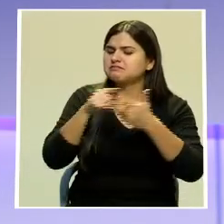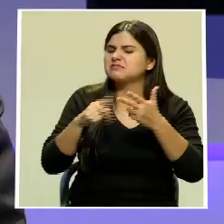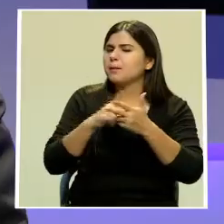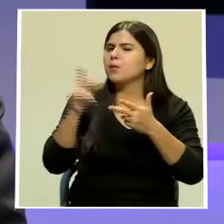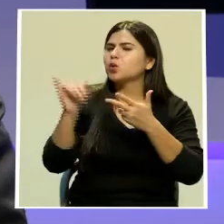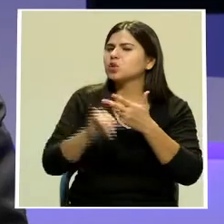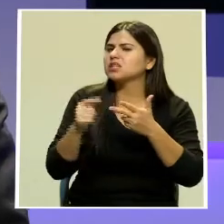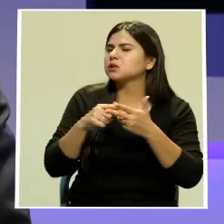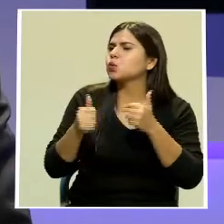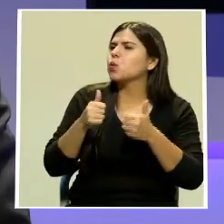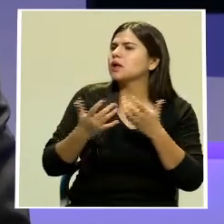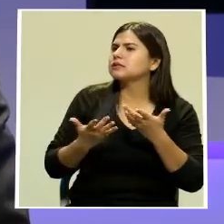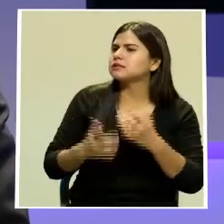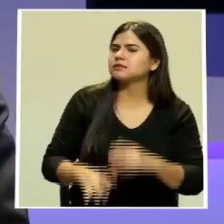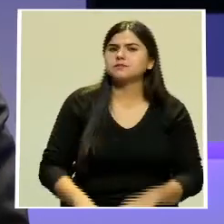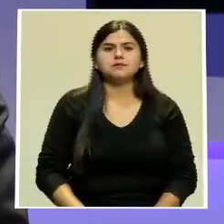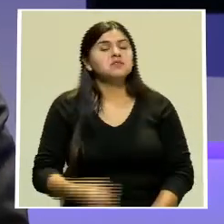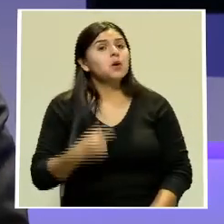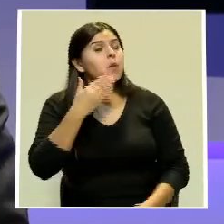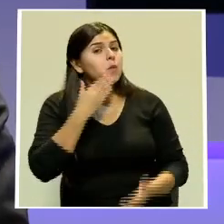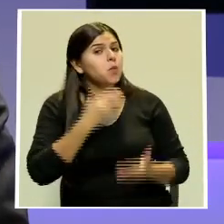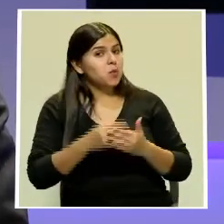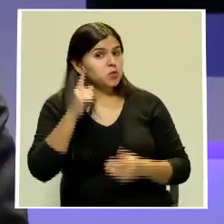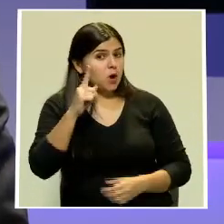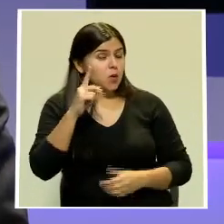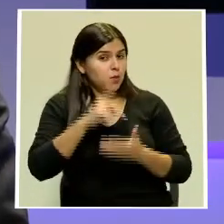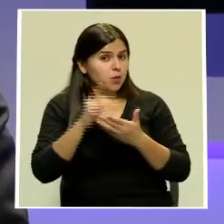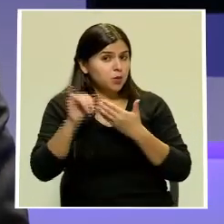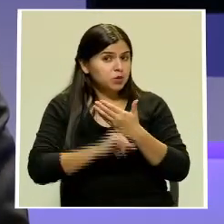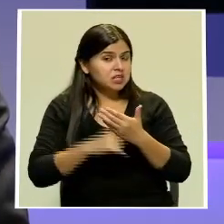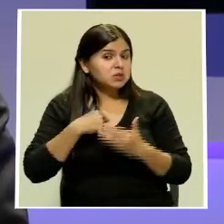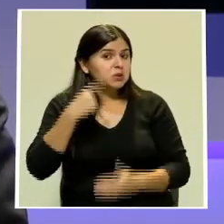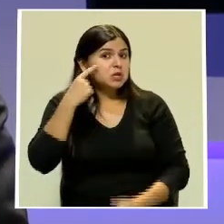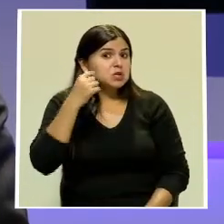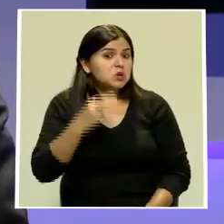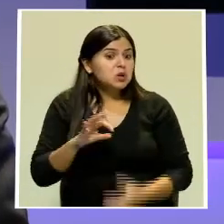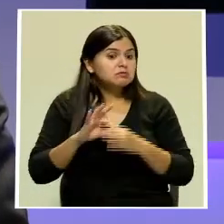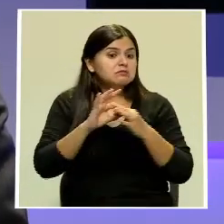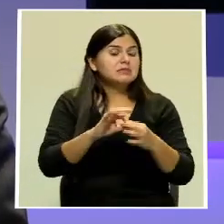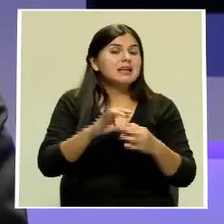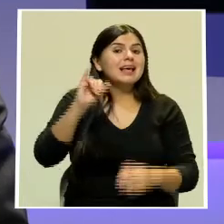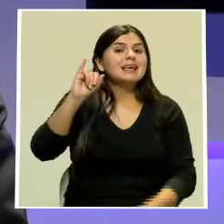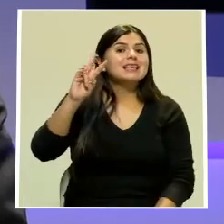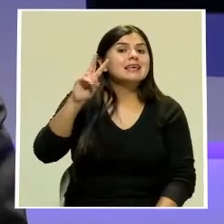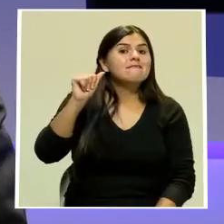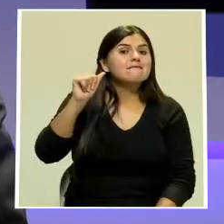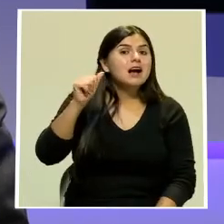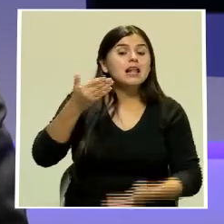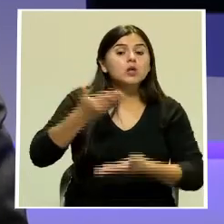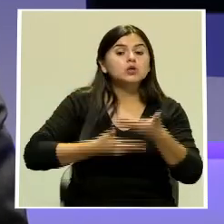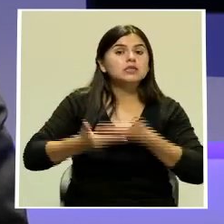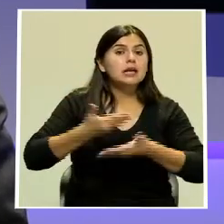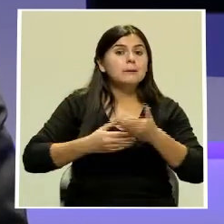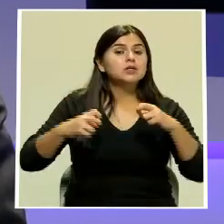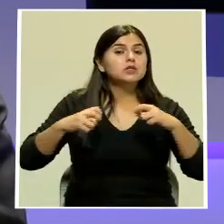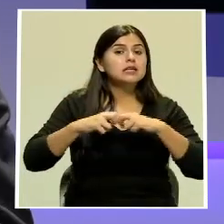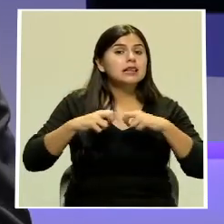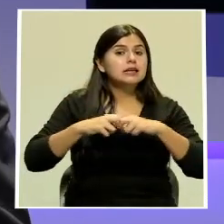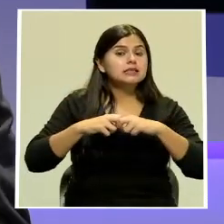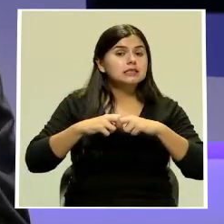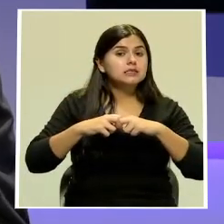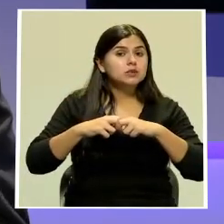discusión. Bueno, yo creo que hay un proyecto que tiene que ver con el IVA en los servicios eléctricos. Me parece que hay